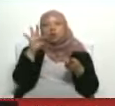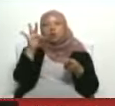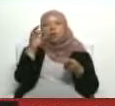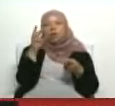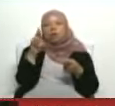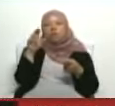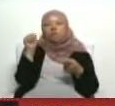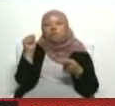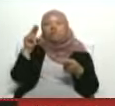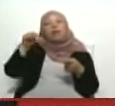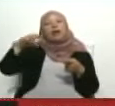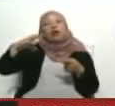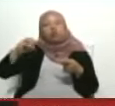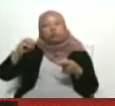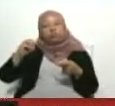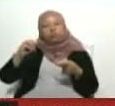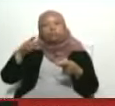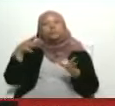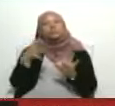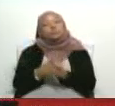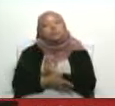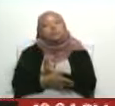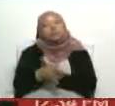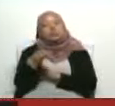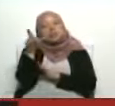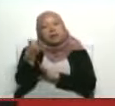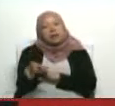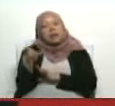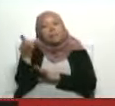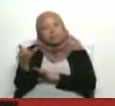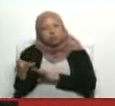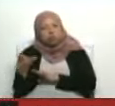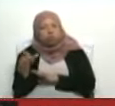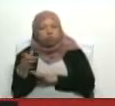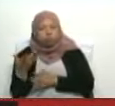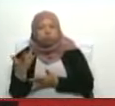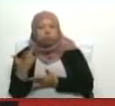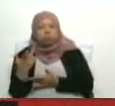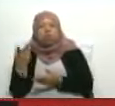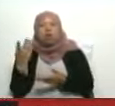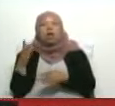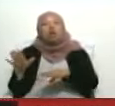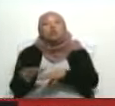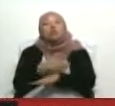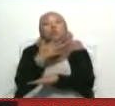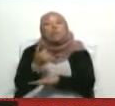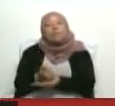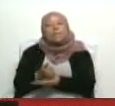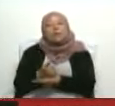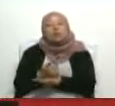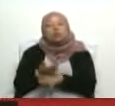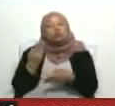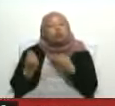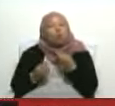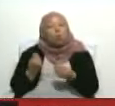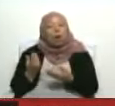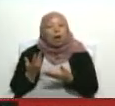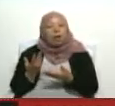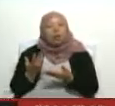Guisetti. Los delitos por los cuales a estos sujetos han sido imputados y acusados